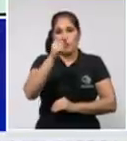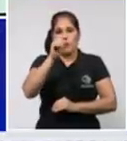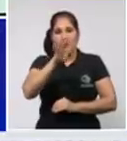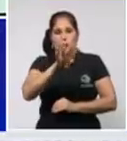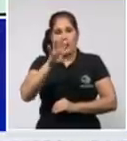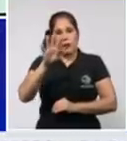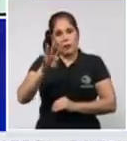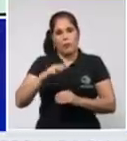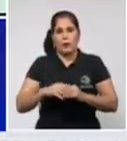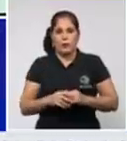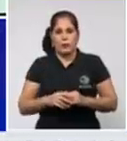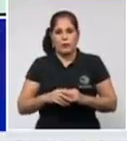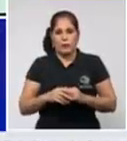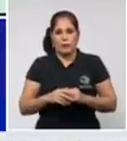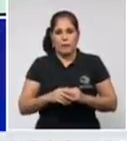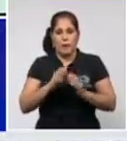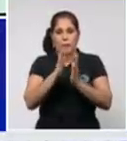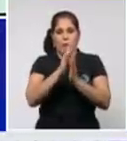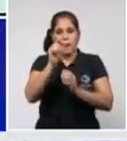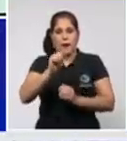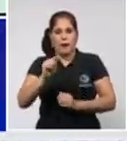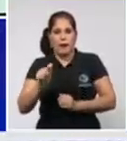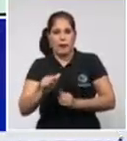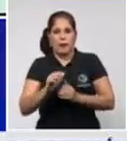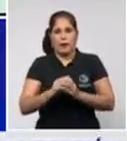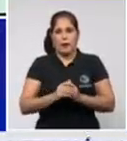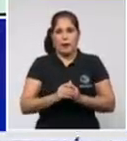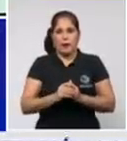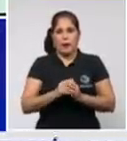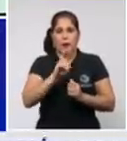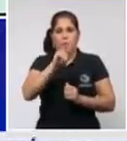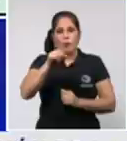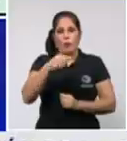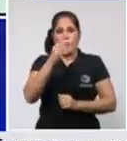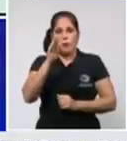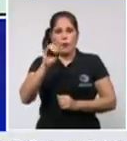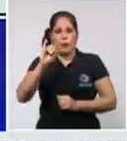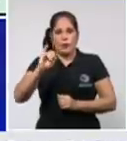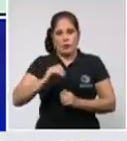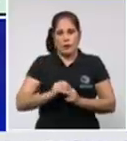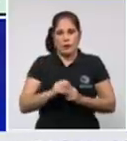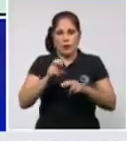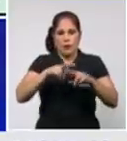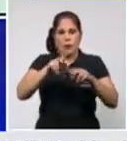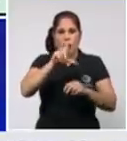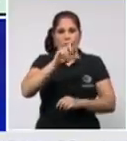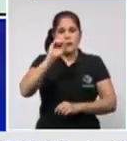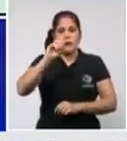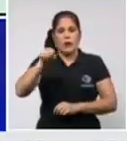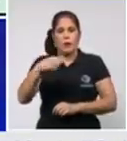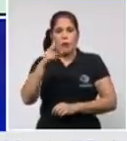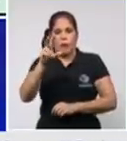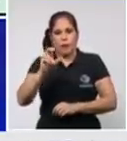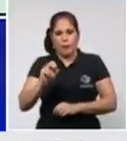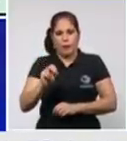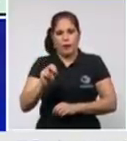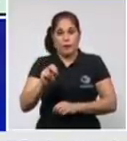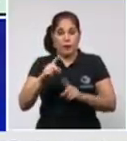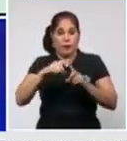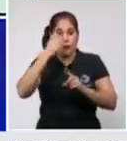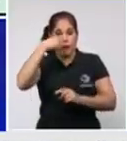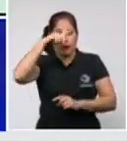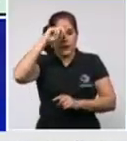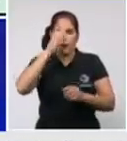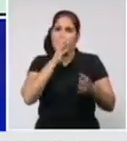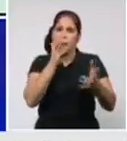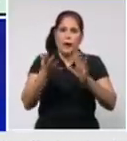9,44. Mayabeque con 2,86 y Holguín con 0,20, con tasas similares